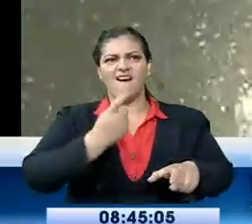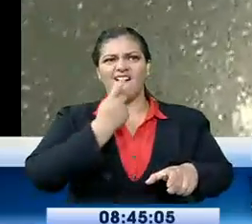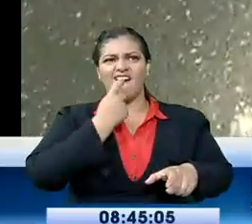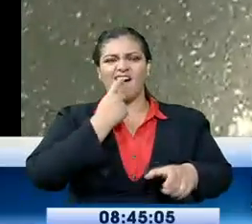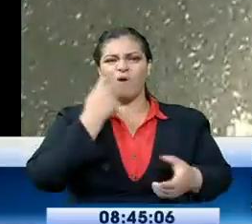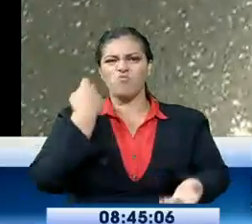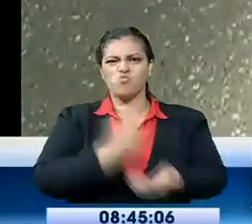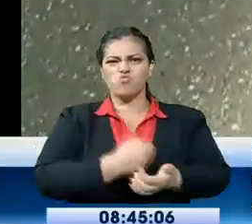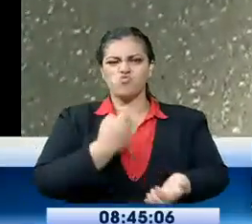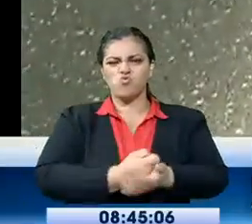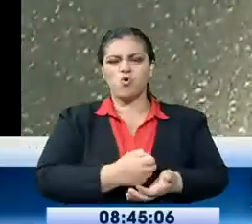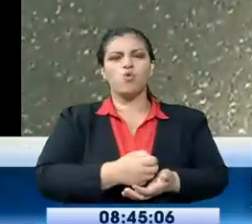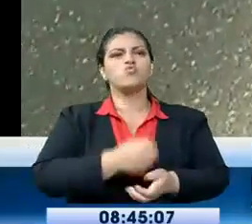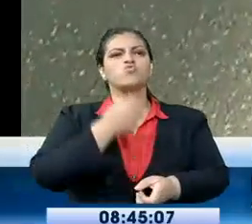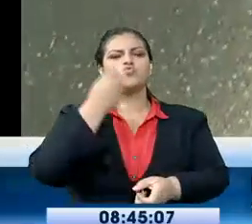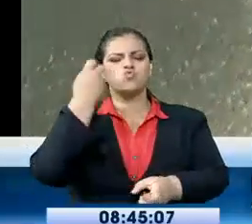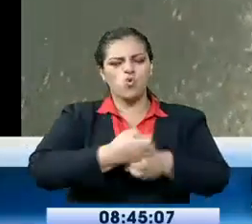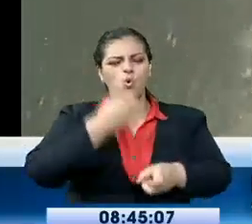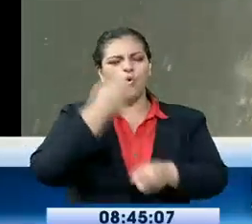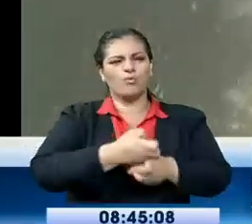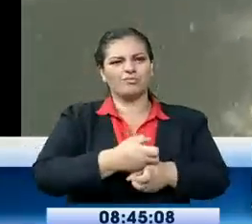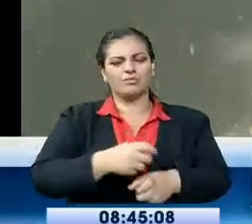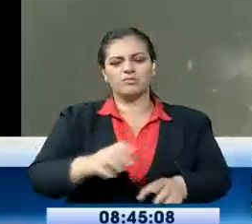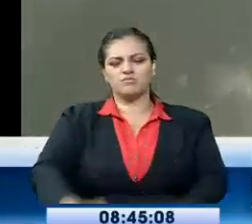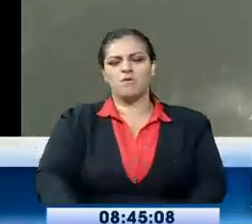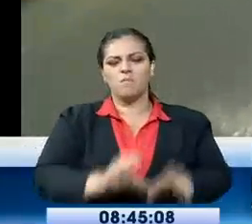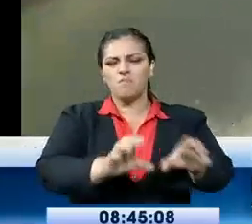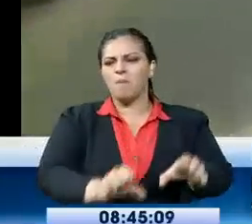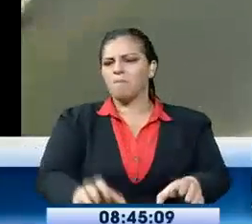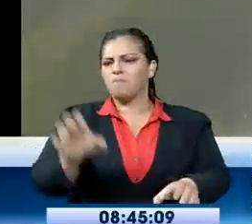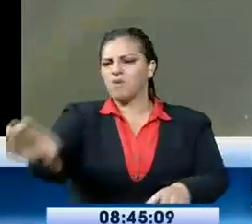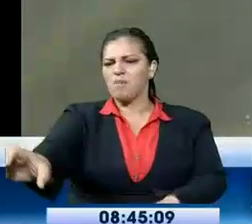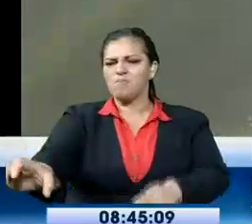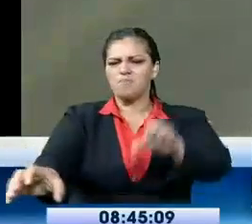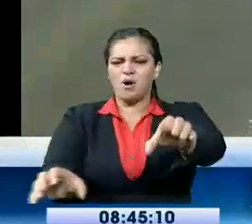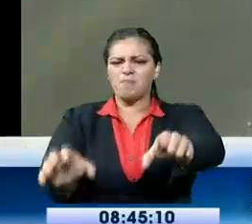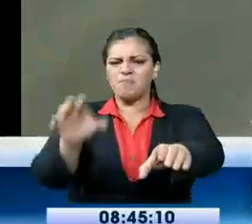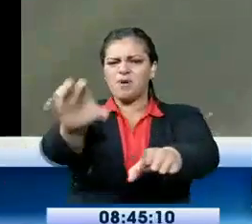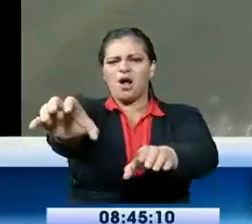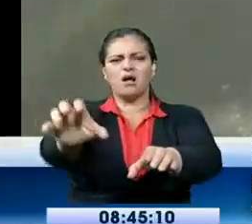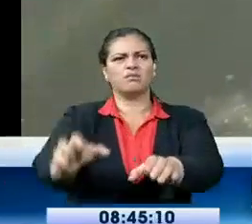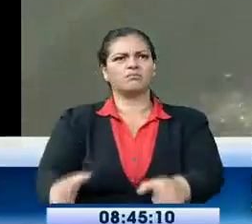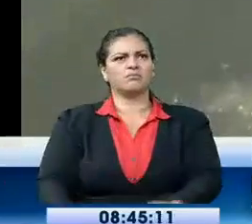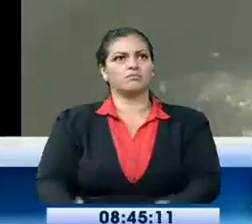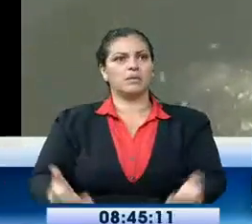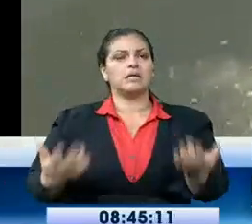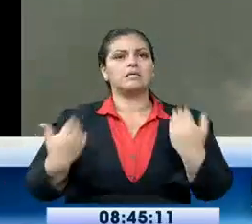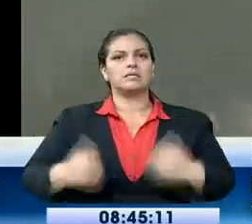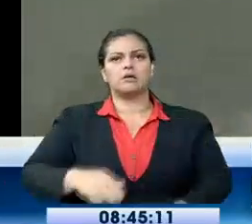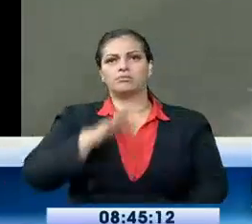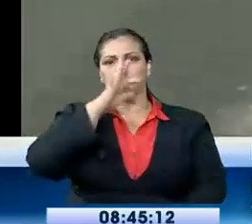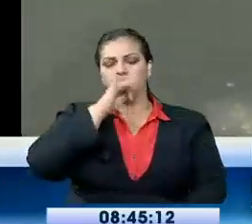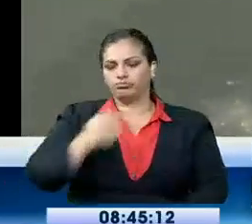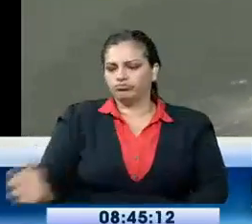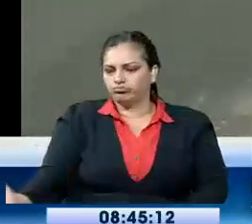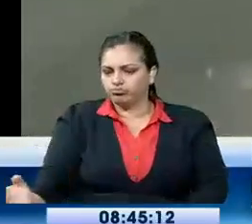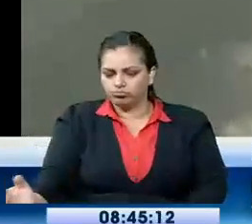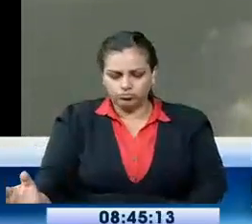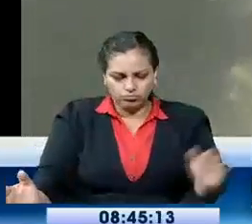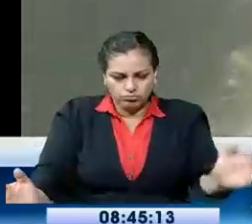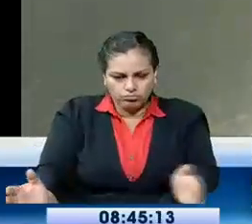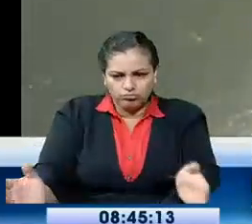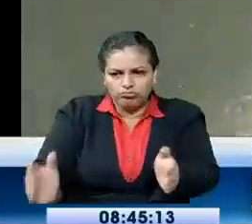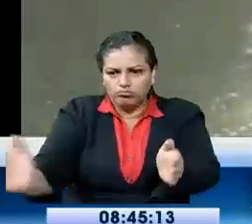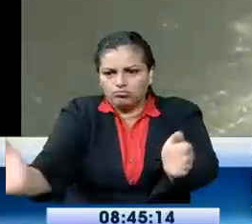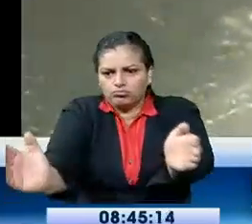las personas. Esto se registra luego de que un auto hace aproximadamente 3 meses se impactara